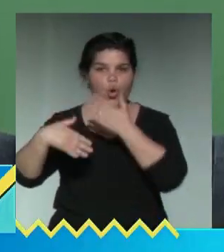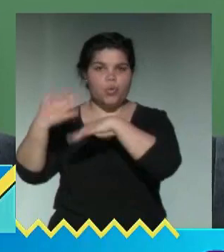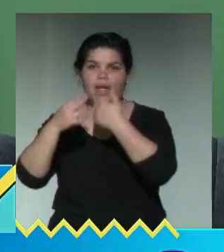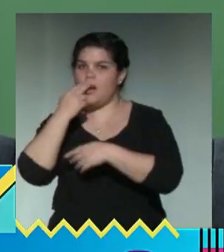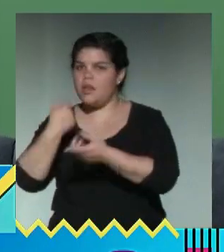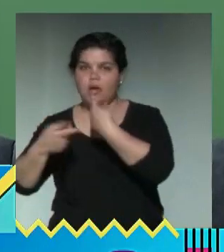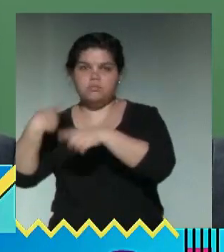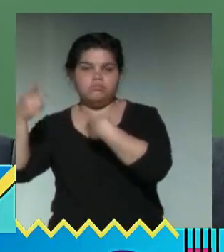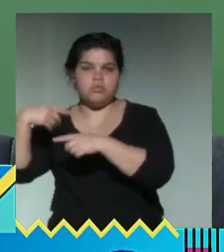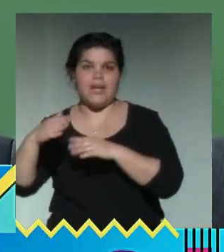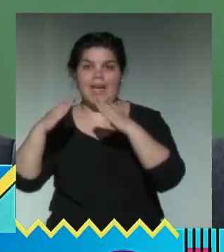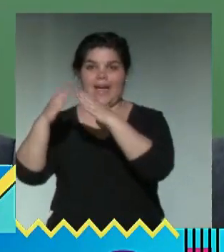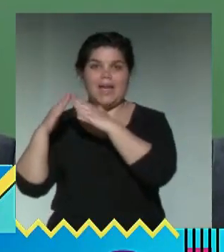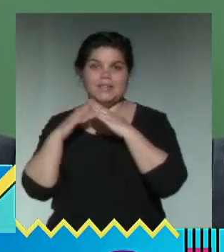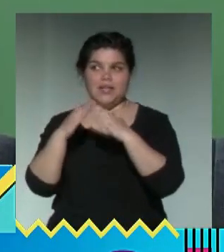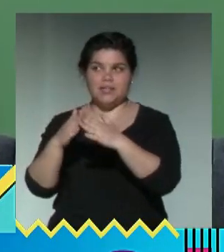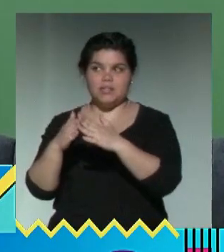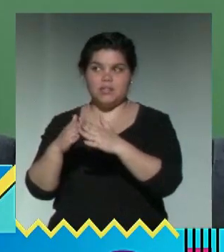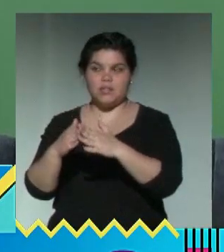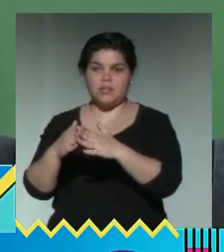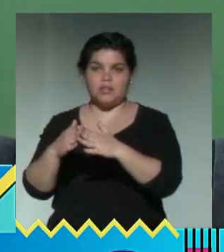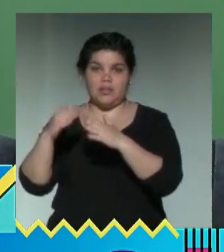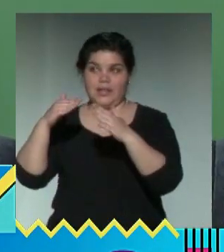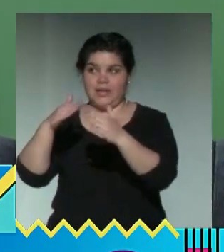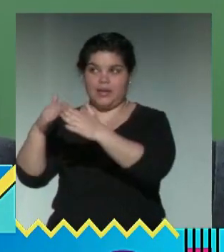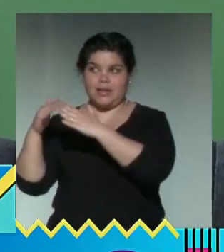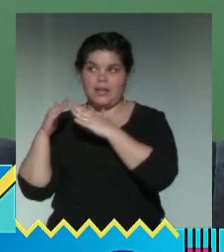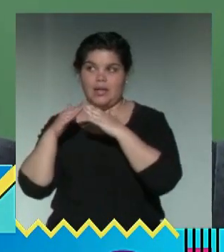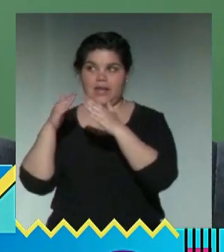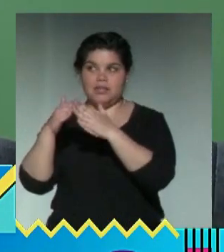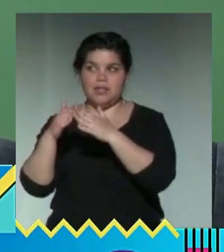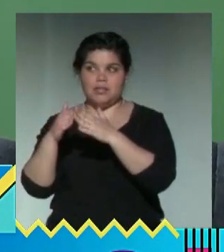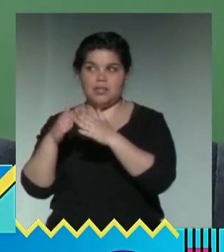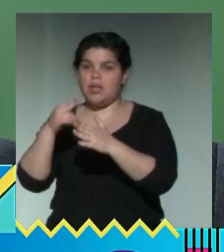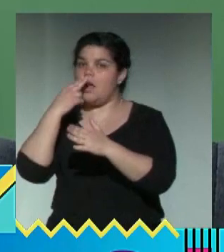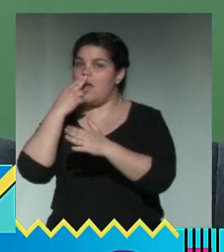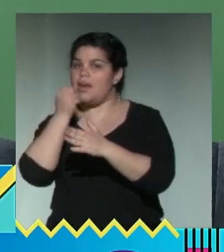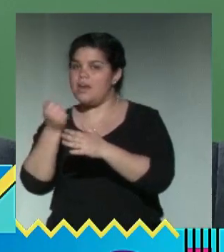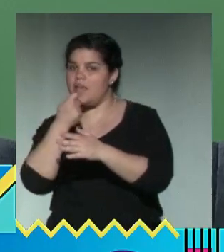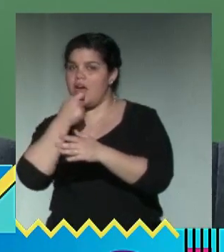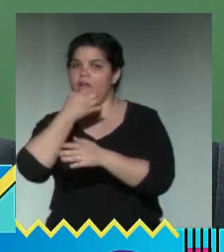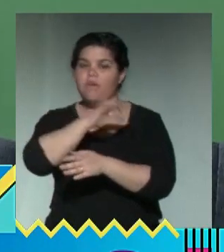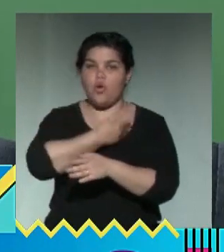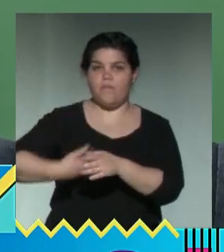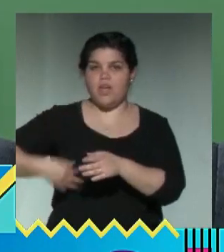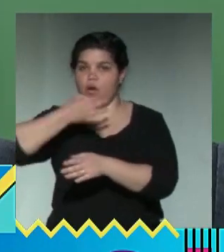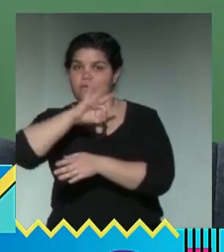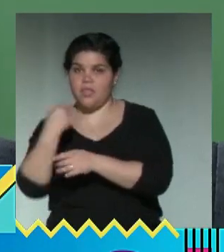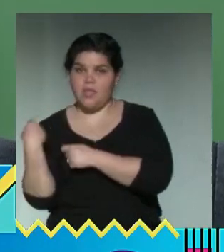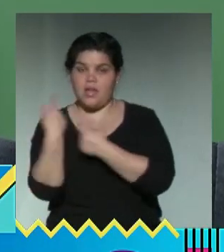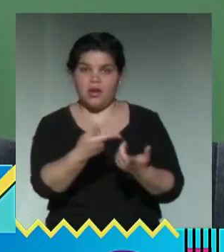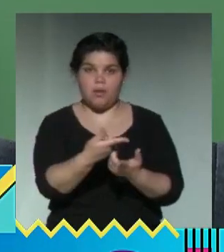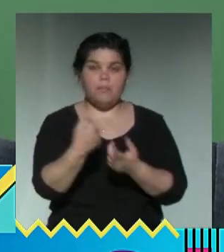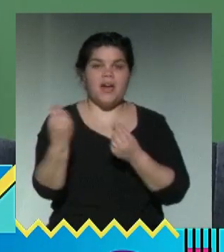que inclusive ya las casas particulares le venden al Estado de energía para que redistribuyan todas las ciudades que no tienen este sistema de